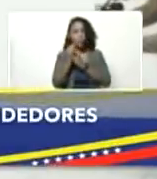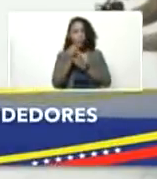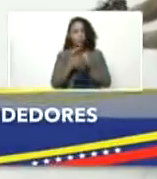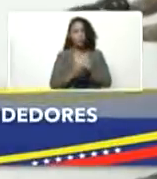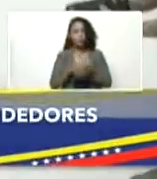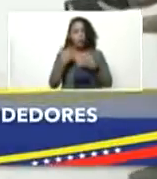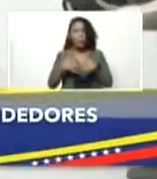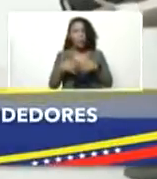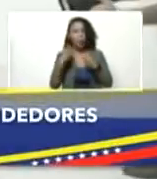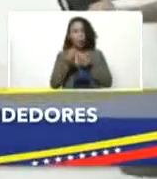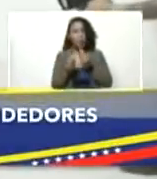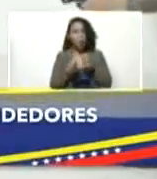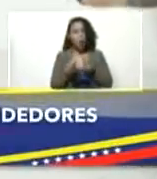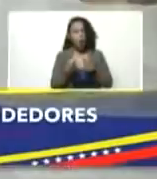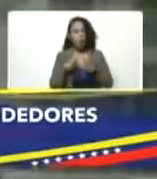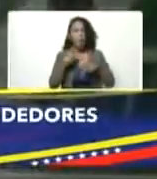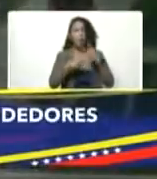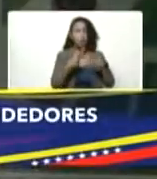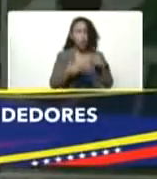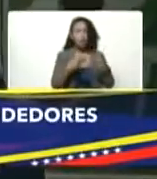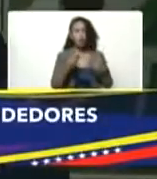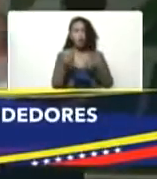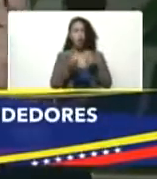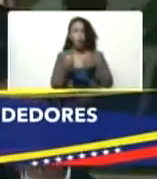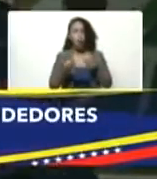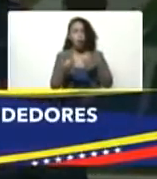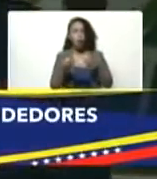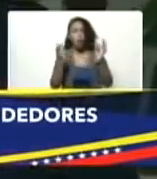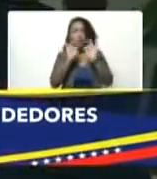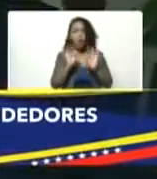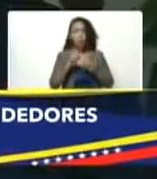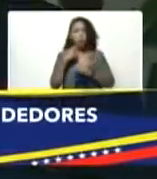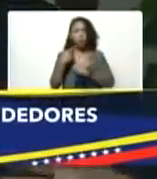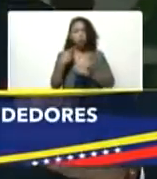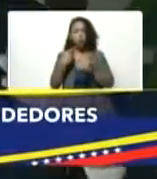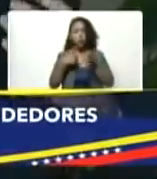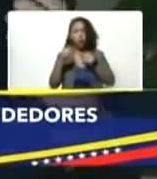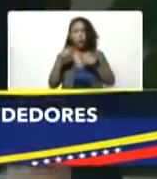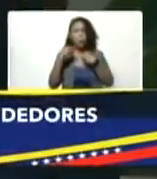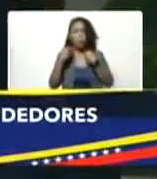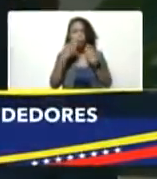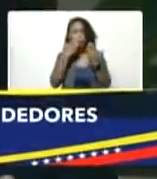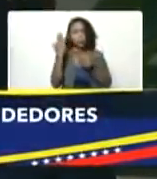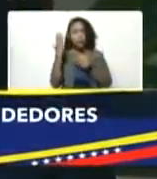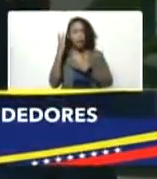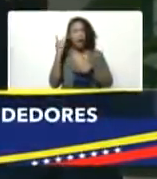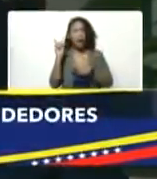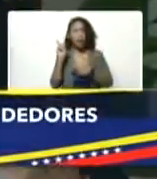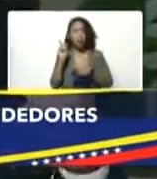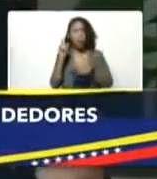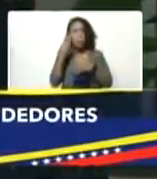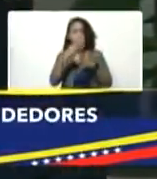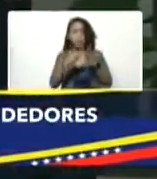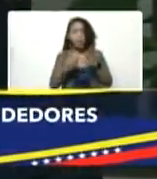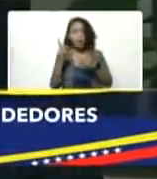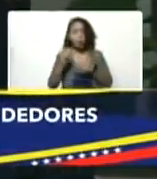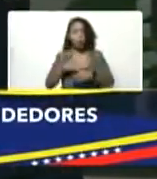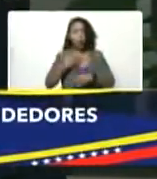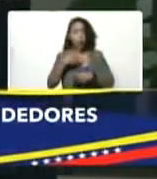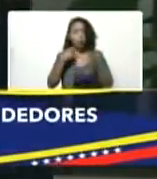empresa, cómo es su proceso de producción, cómo es su proceso de comercialización, para que vea que esto es un producto que se